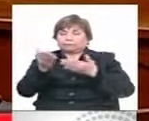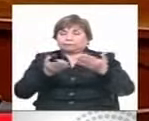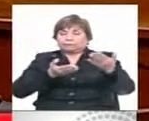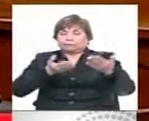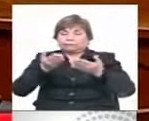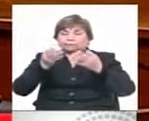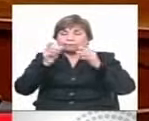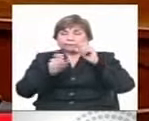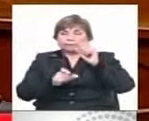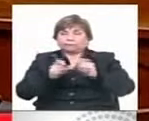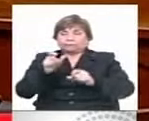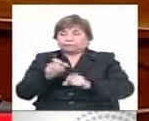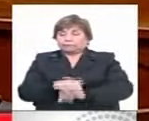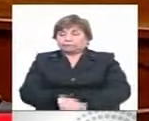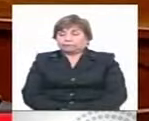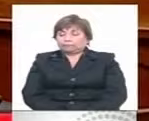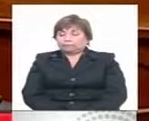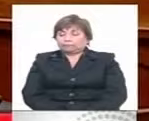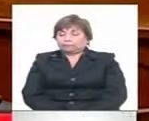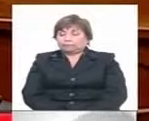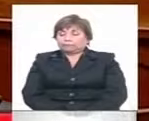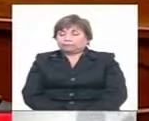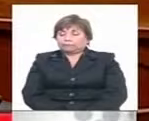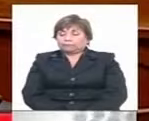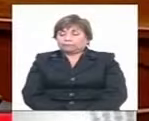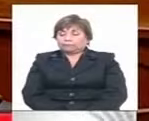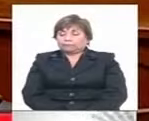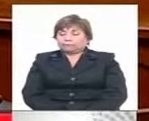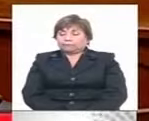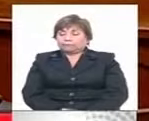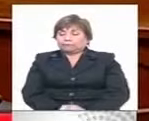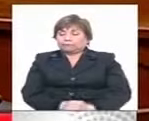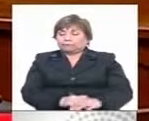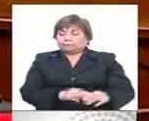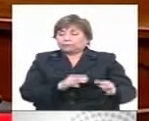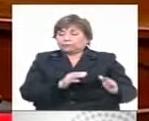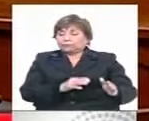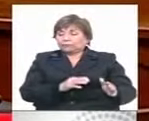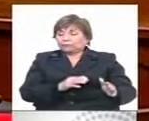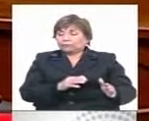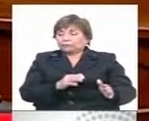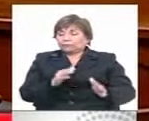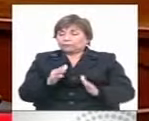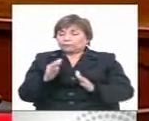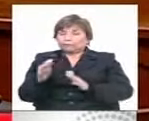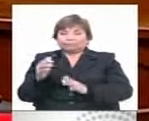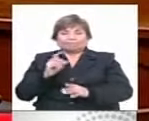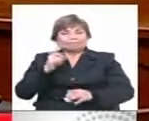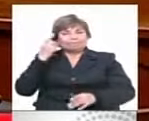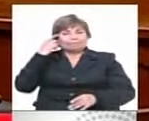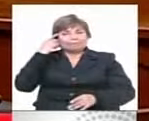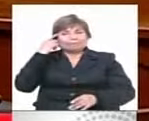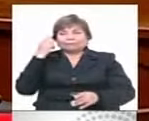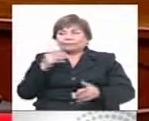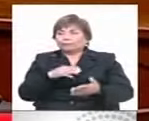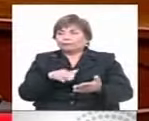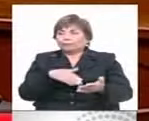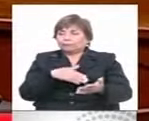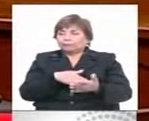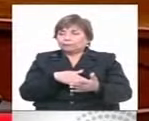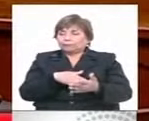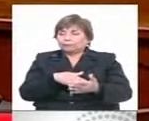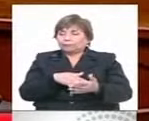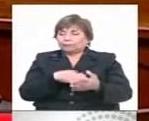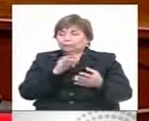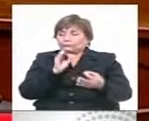públicos territoriales. Ordenamiento territorial. No podemos pensar en una descentralización